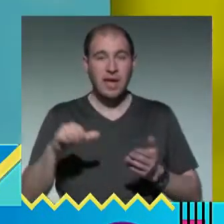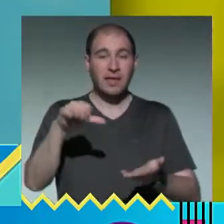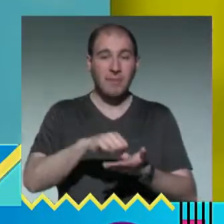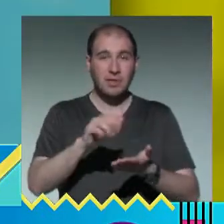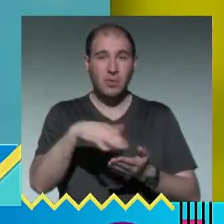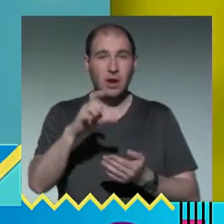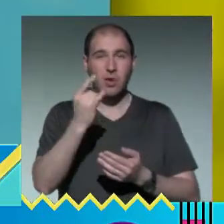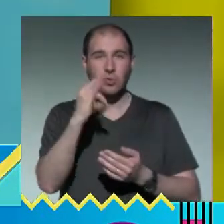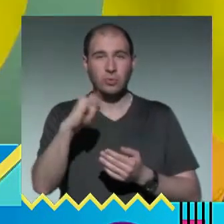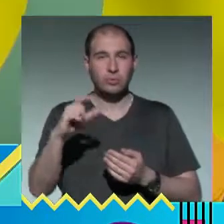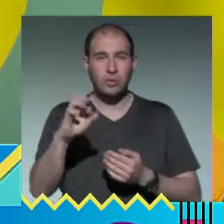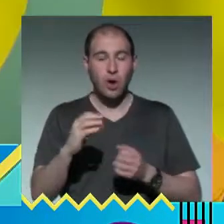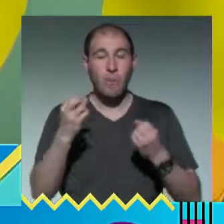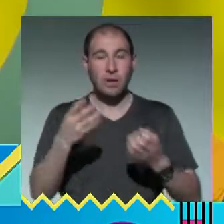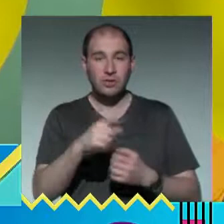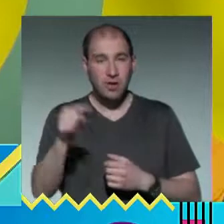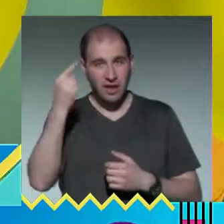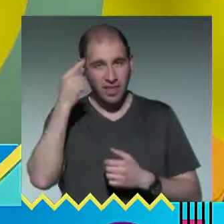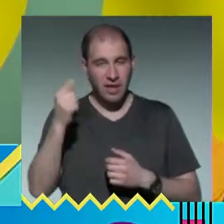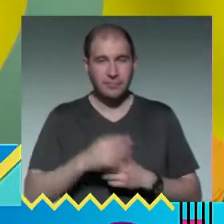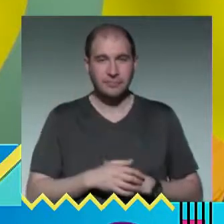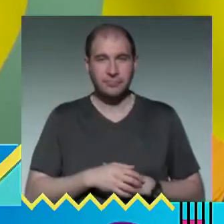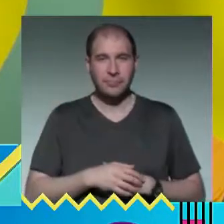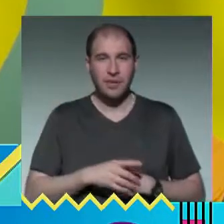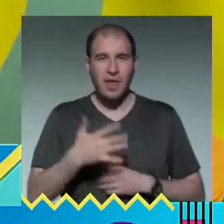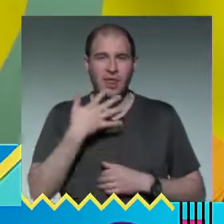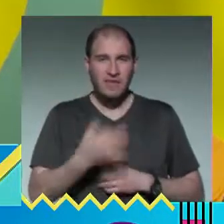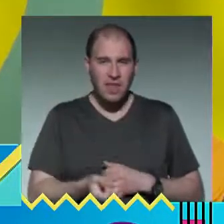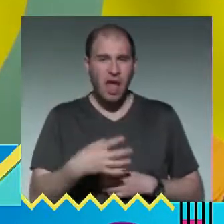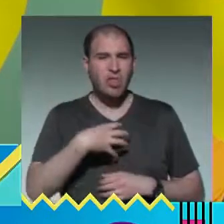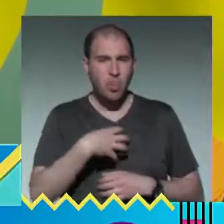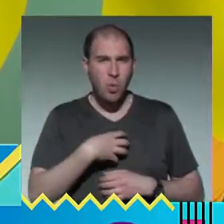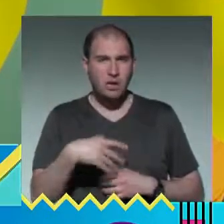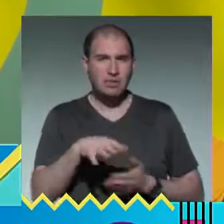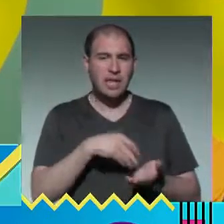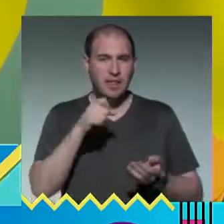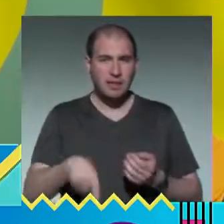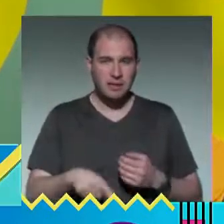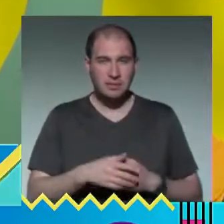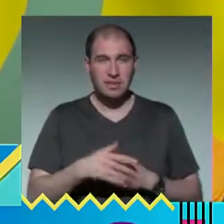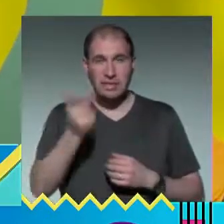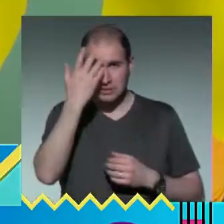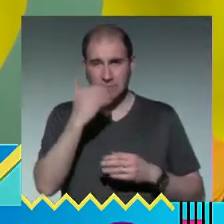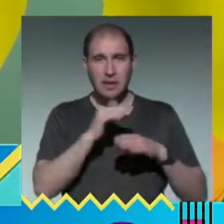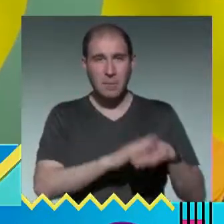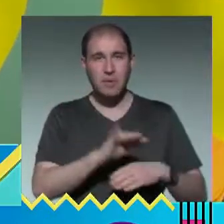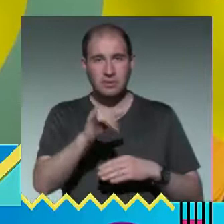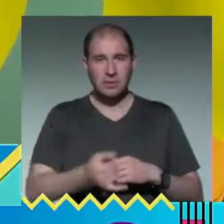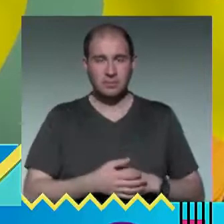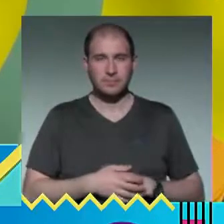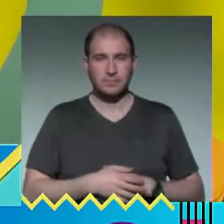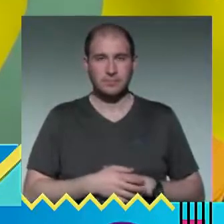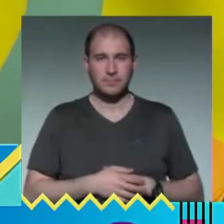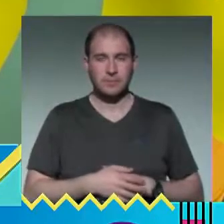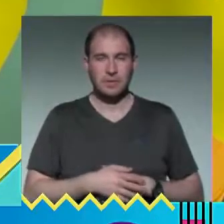el Cusco. ¿Por qué? Porque consideraban que eran los verdaderos dueños de estas tierras. Y San Martín apoyó este proyecto,